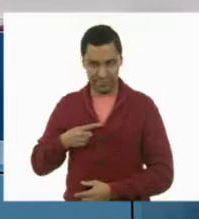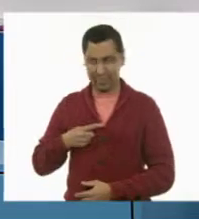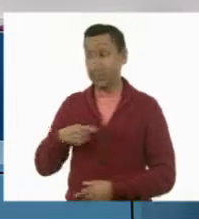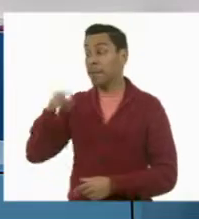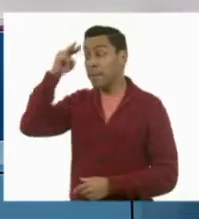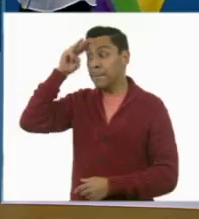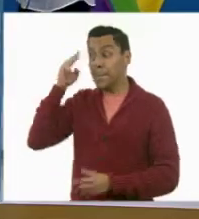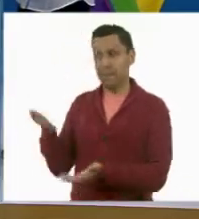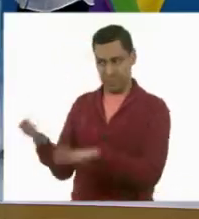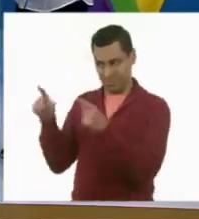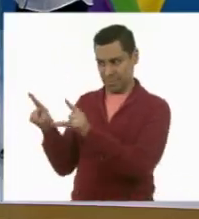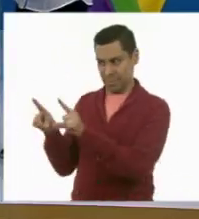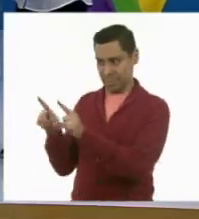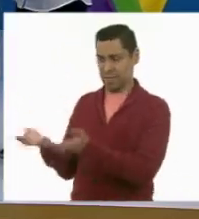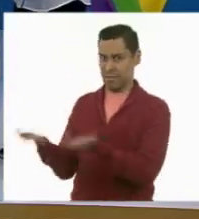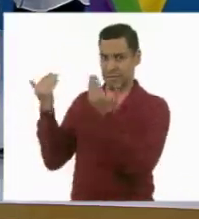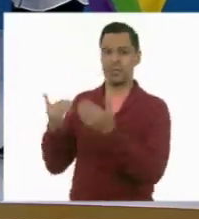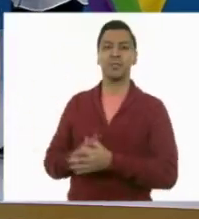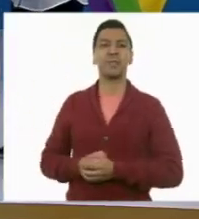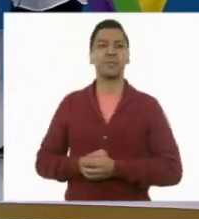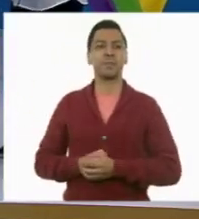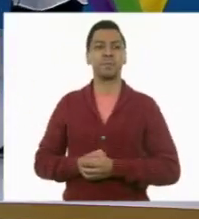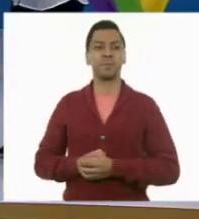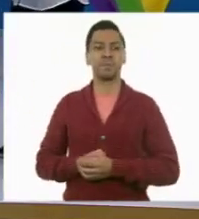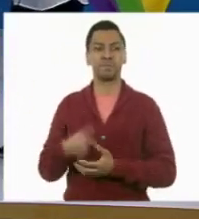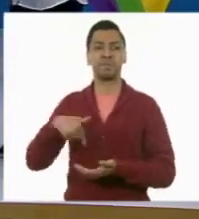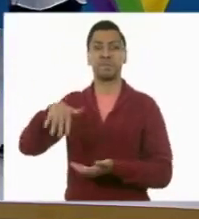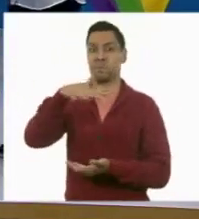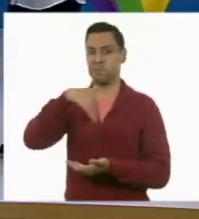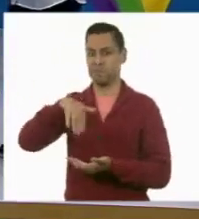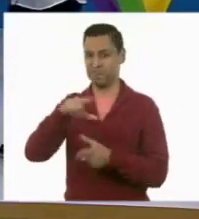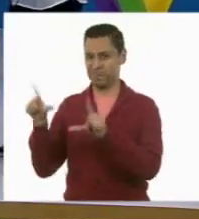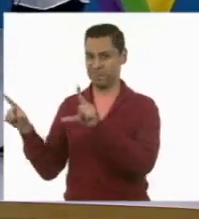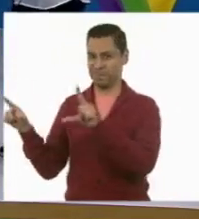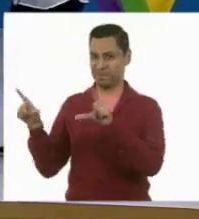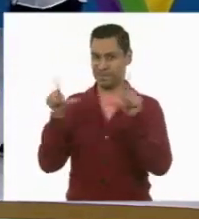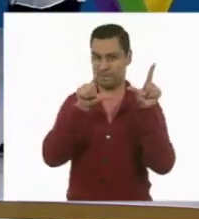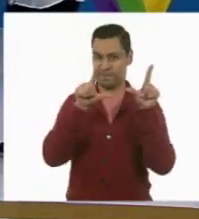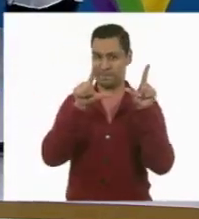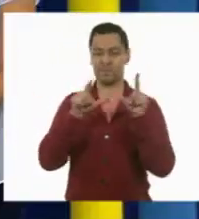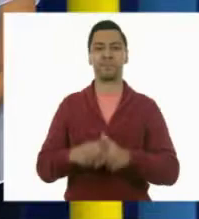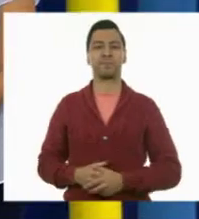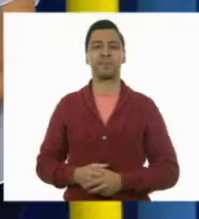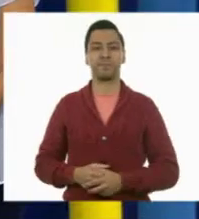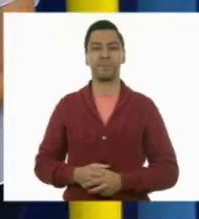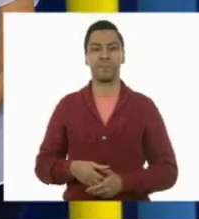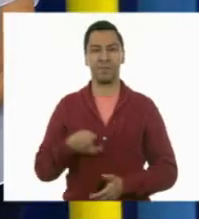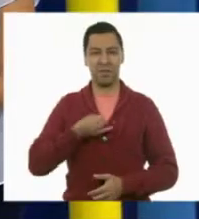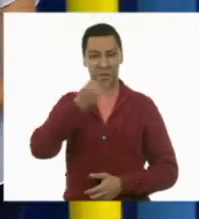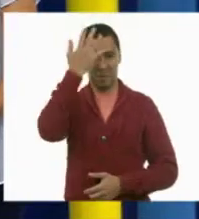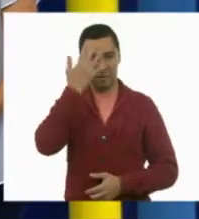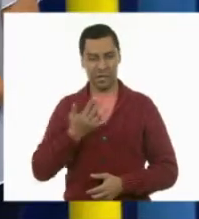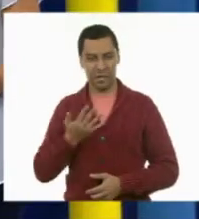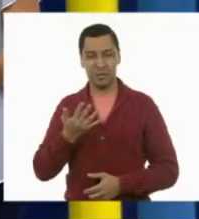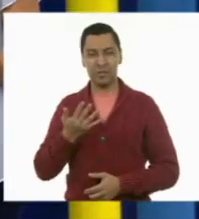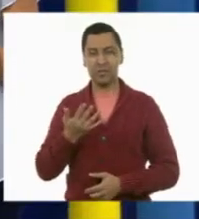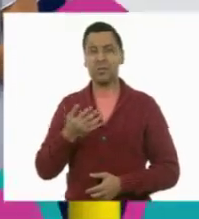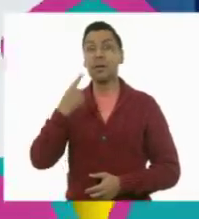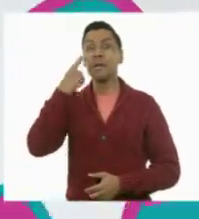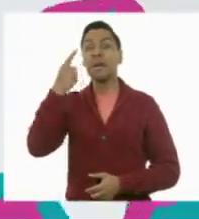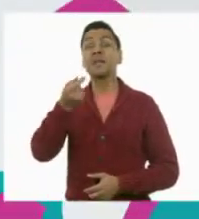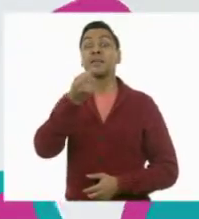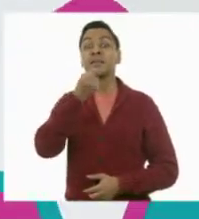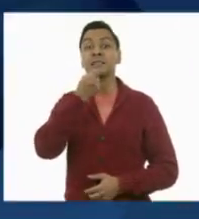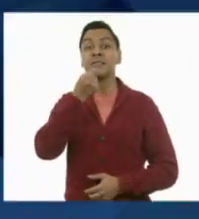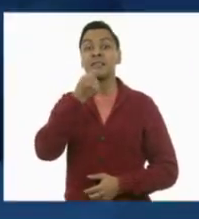Claro. En lo que vamos a nuestra siguiente imagen, en la que vamos a observar a un niño